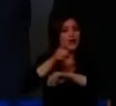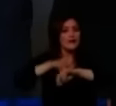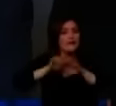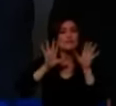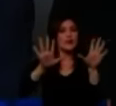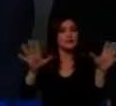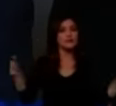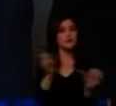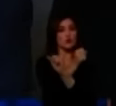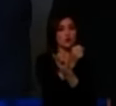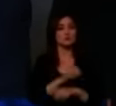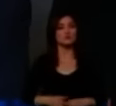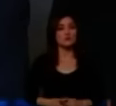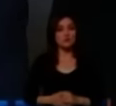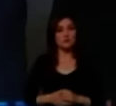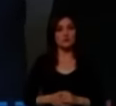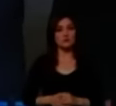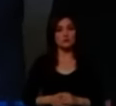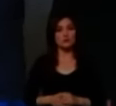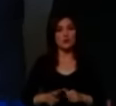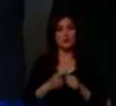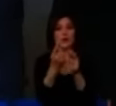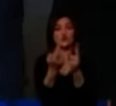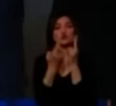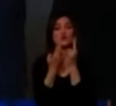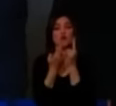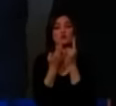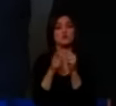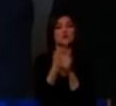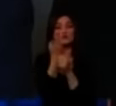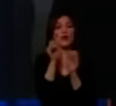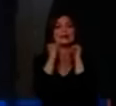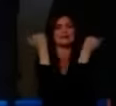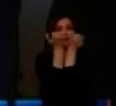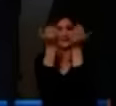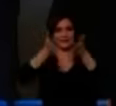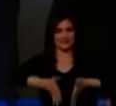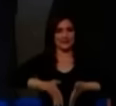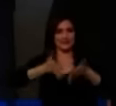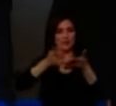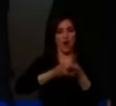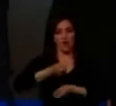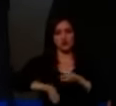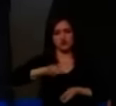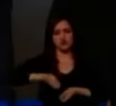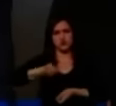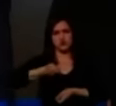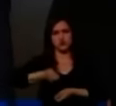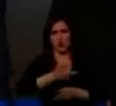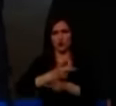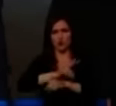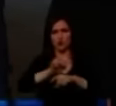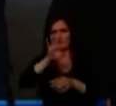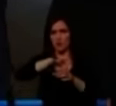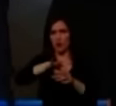10 de la noche, dar la posibilidad del primer resultado parcial preliminar de los asambleístas. El conteo rápido no solo lo va a hacer el Consejo, la